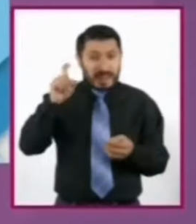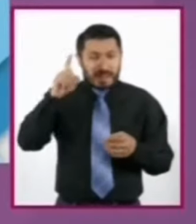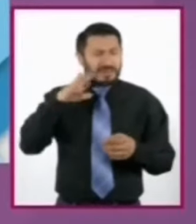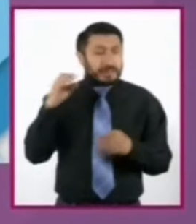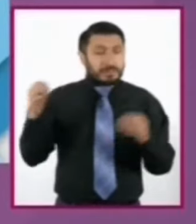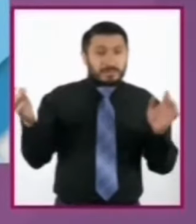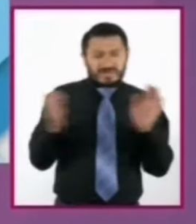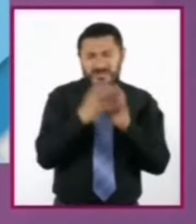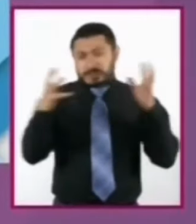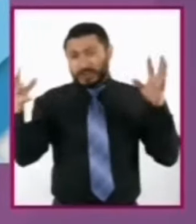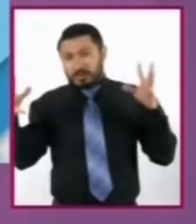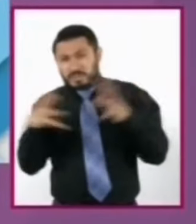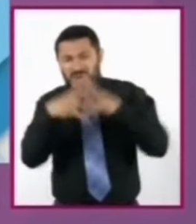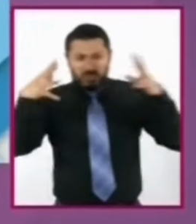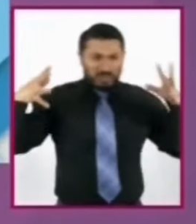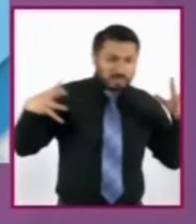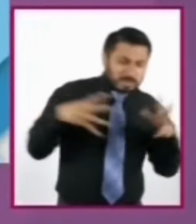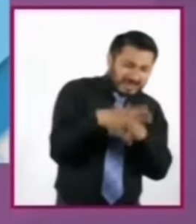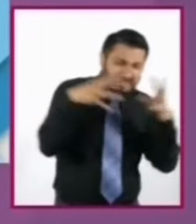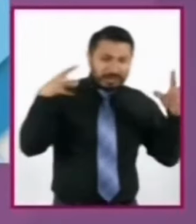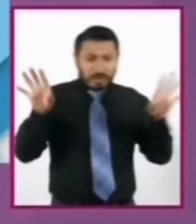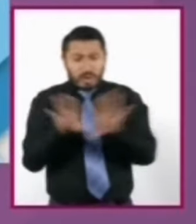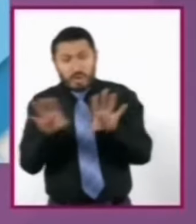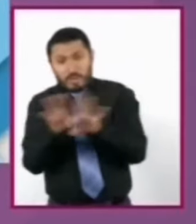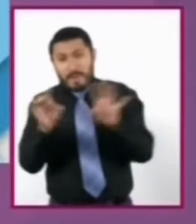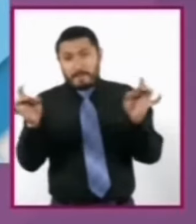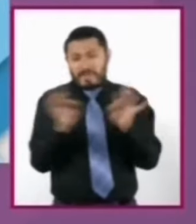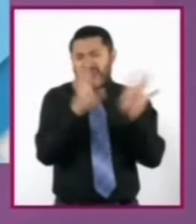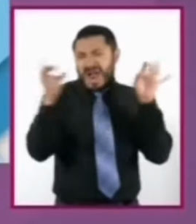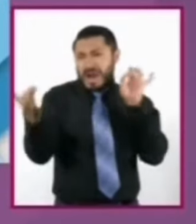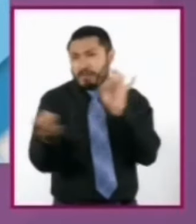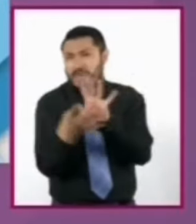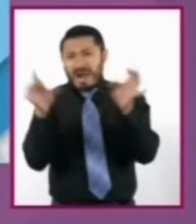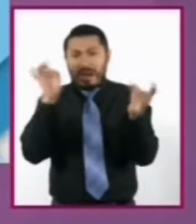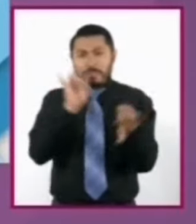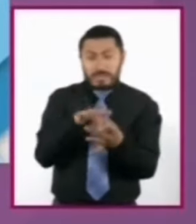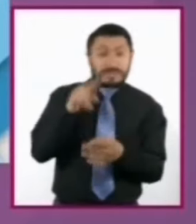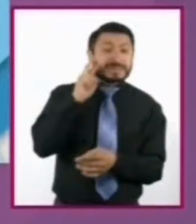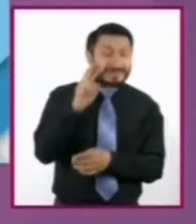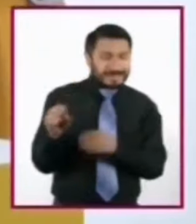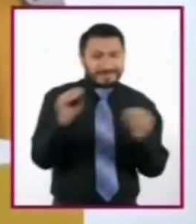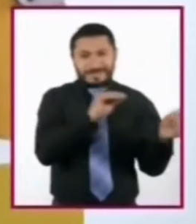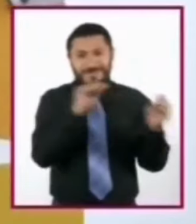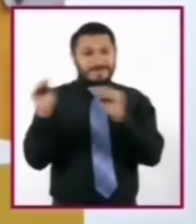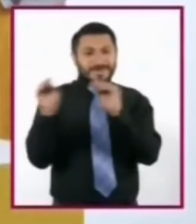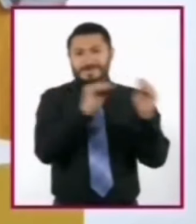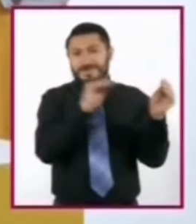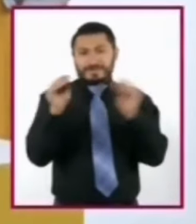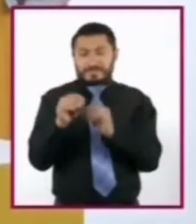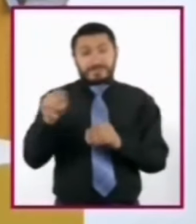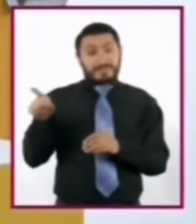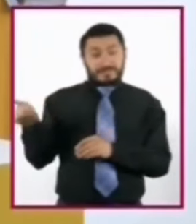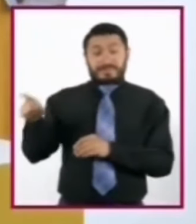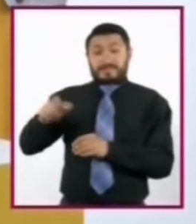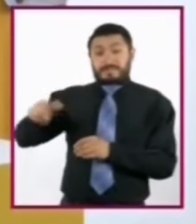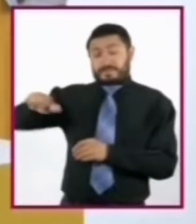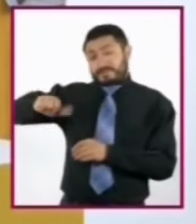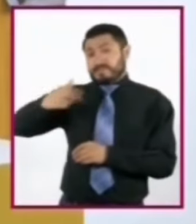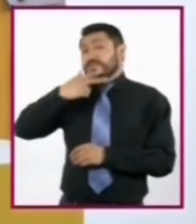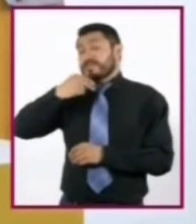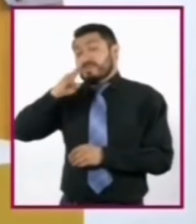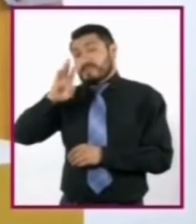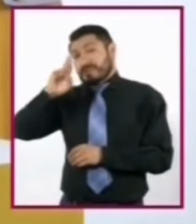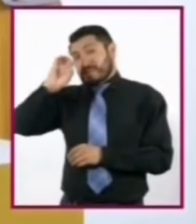Estos impactos provocaban el movimiento aleatorio que Brown observó. Vaya, maestra, qué interesante,